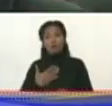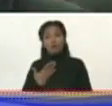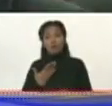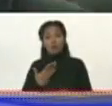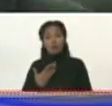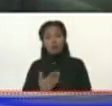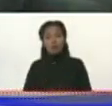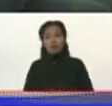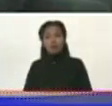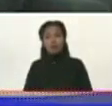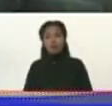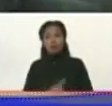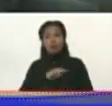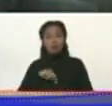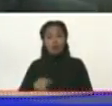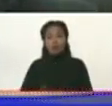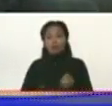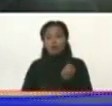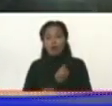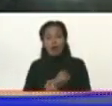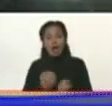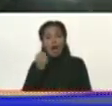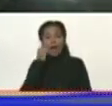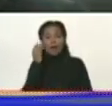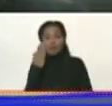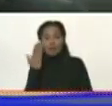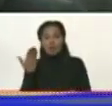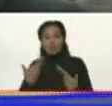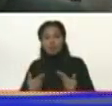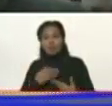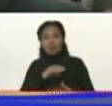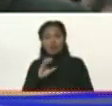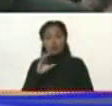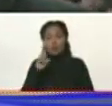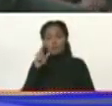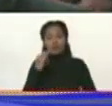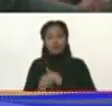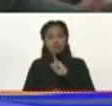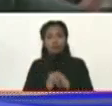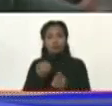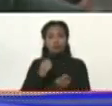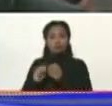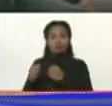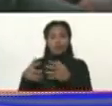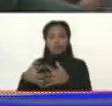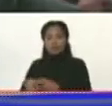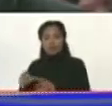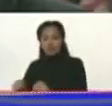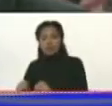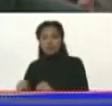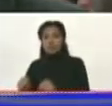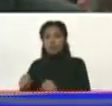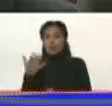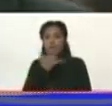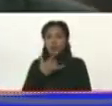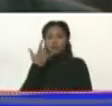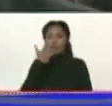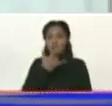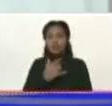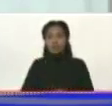ser nuestro padrino, apadrinar el Cumbre Internacional Antiimperialista Afrodescendiente y